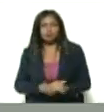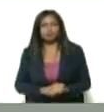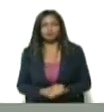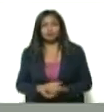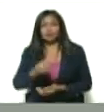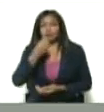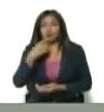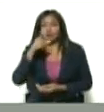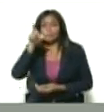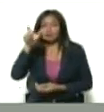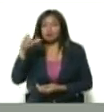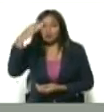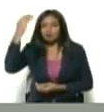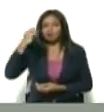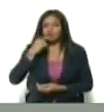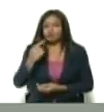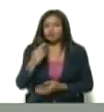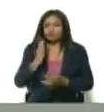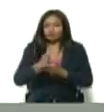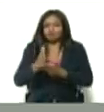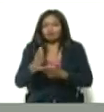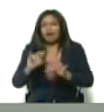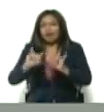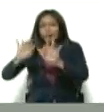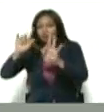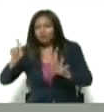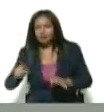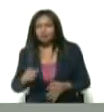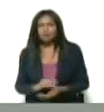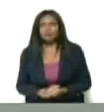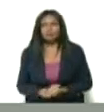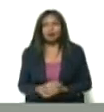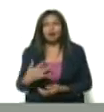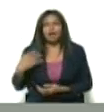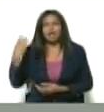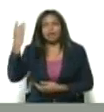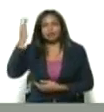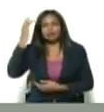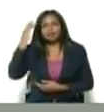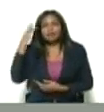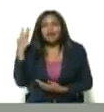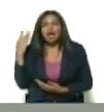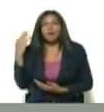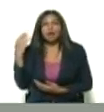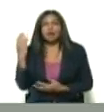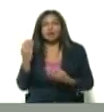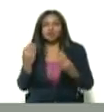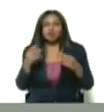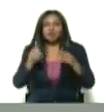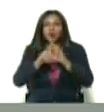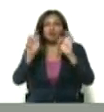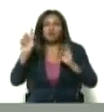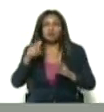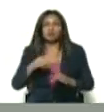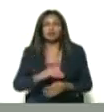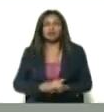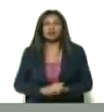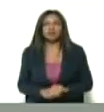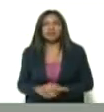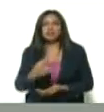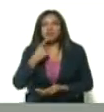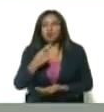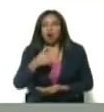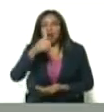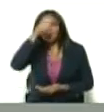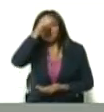una persona de Dios, digo yo, que es muy intuitiva, me había dicho, para el Domingo